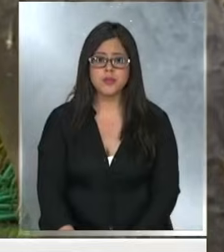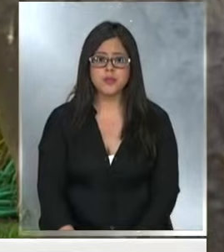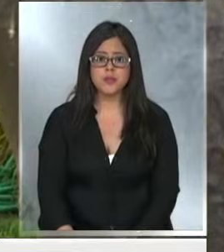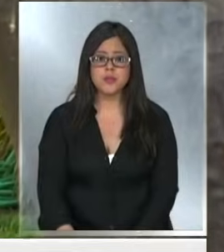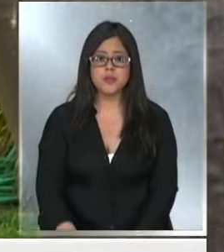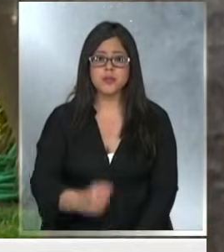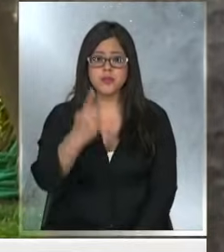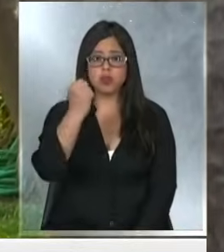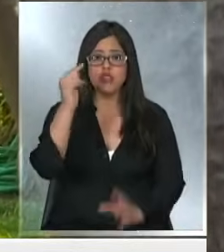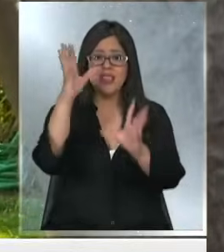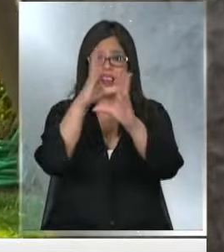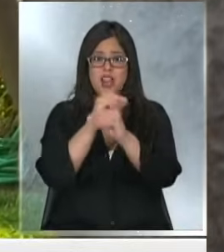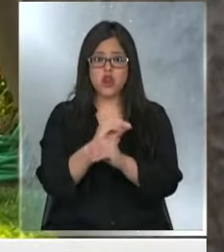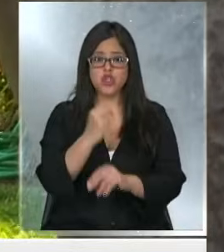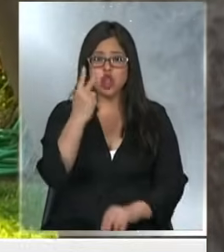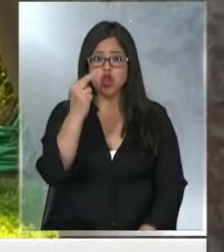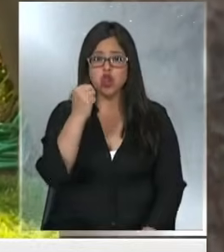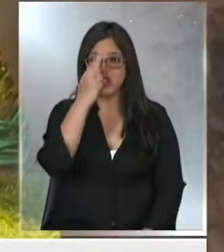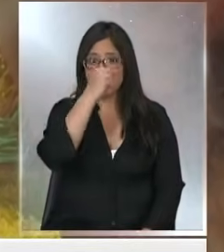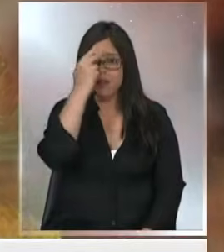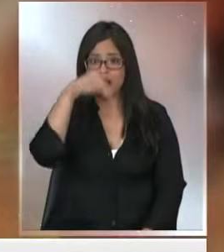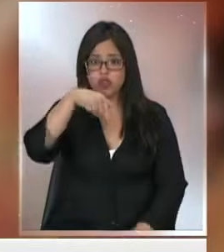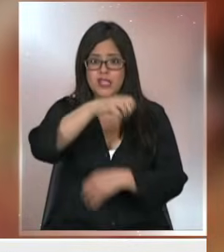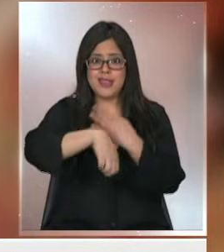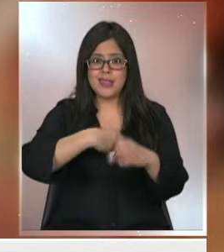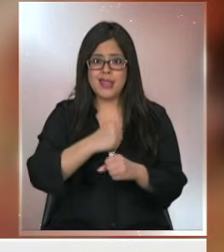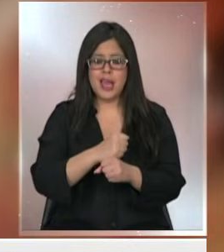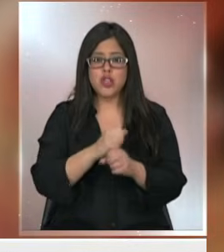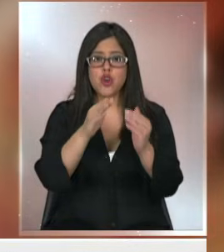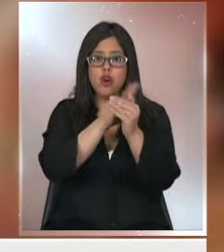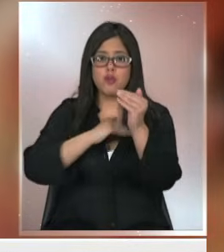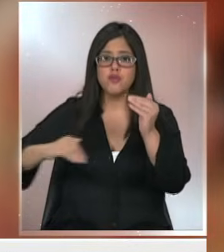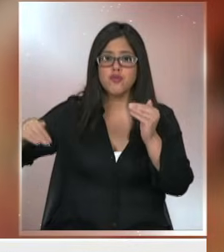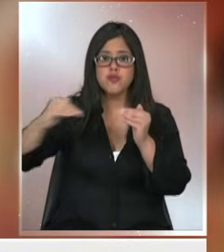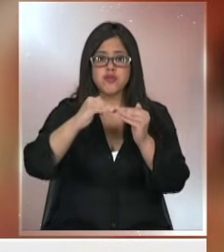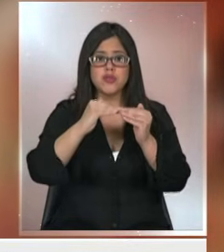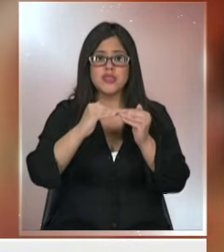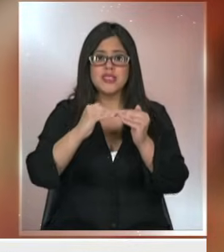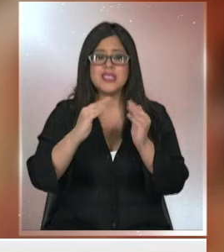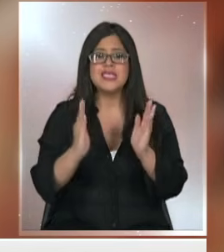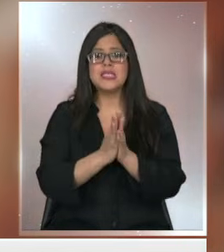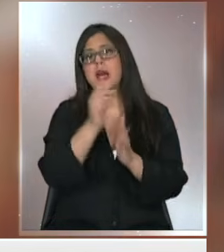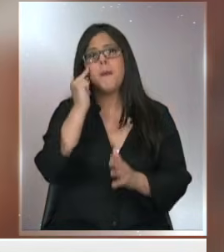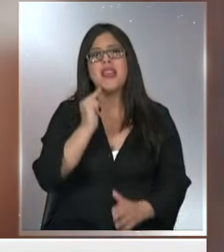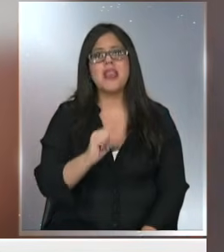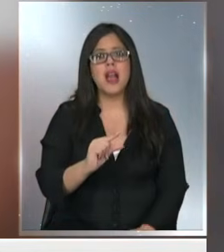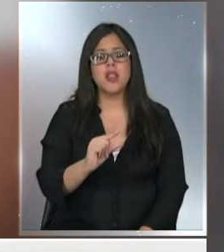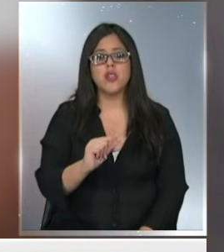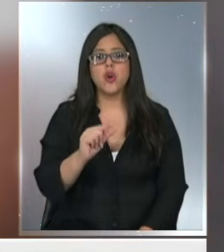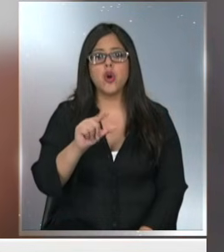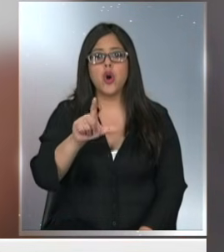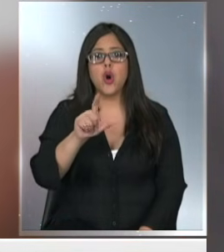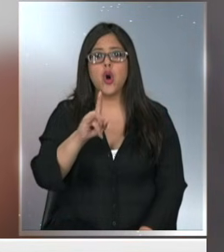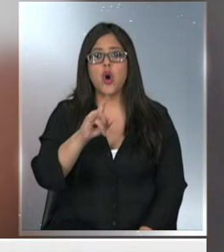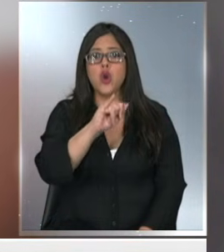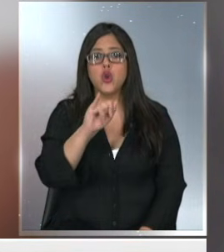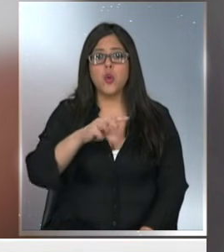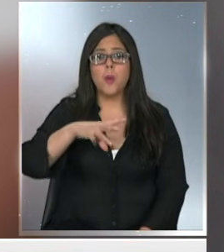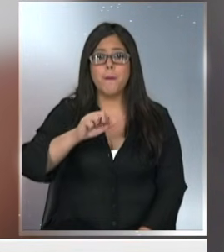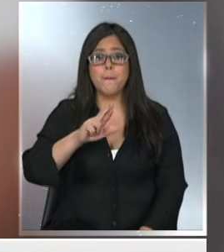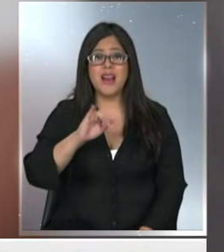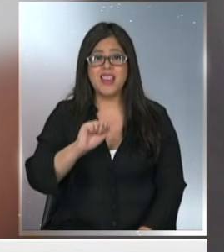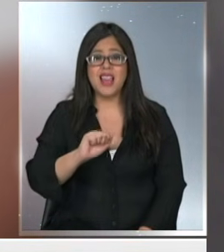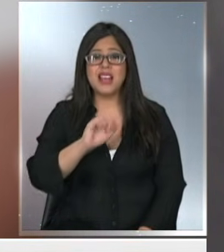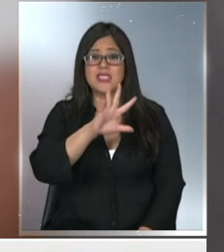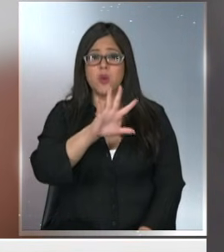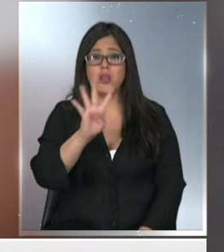Eran las 11 de la noche del 12 de marzo de este año, en la población Villa Los Héroes de San Bernardo. Luz María, de 54 años,